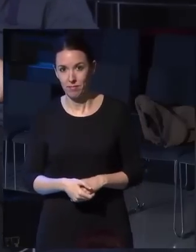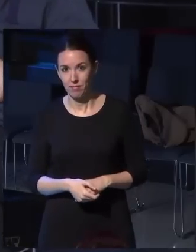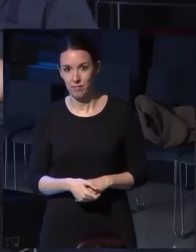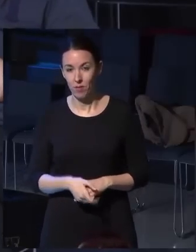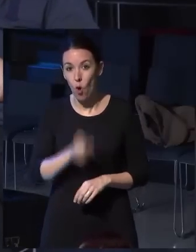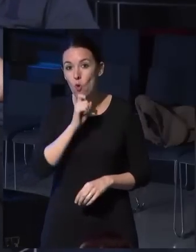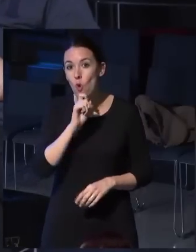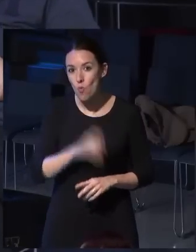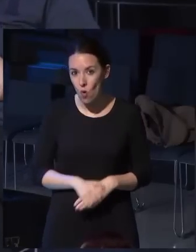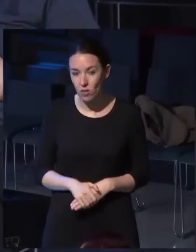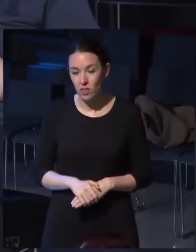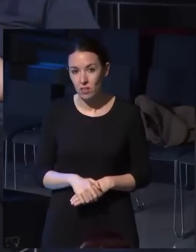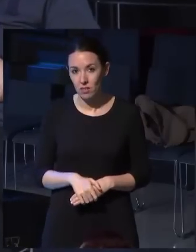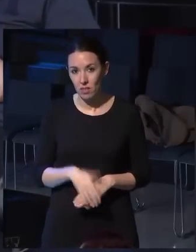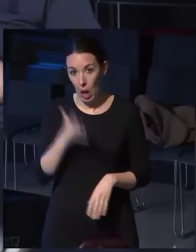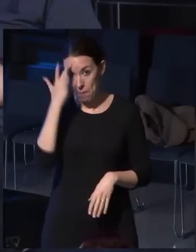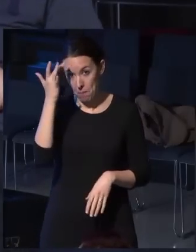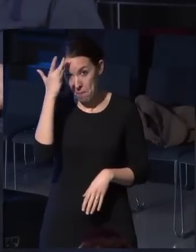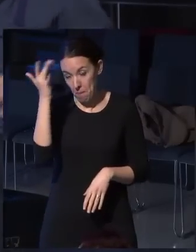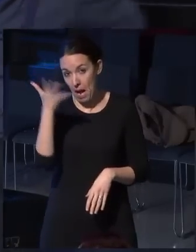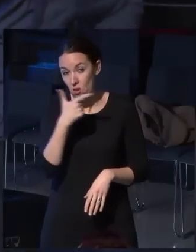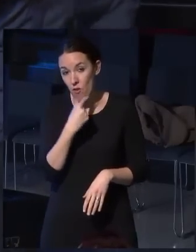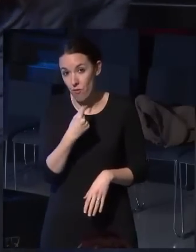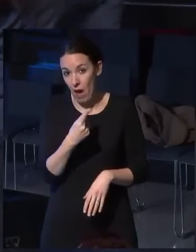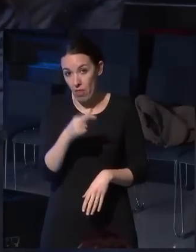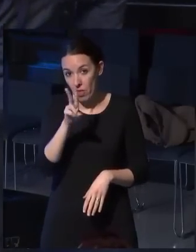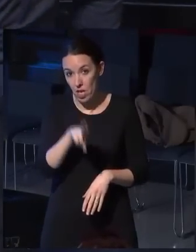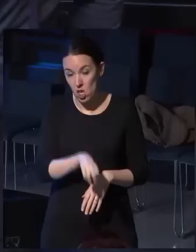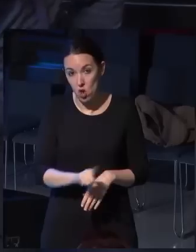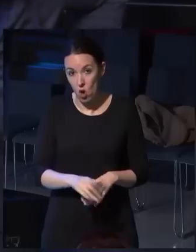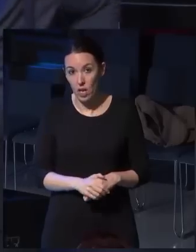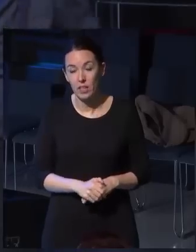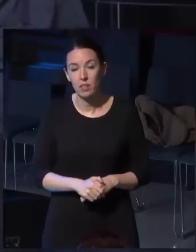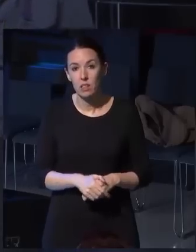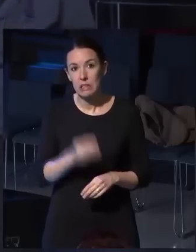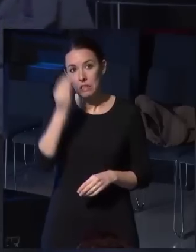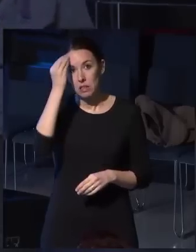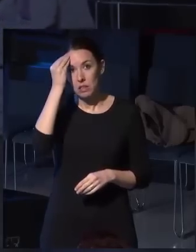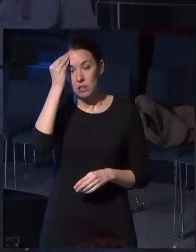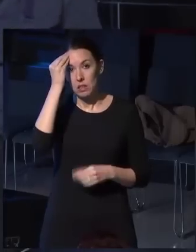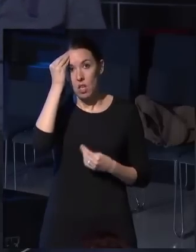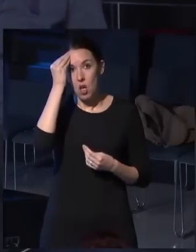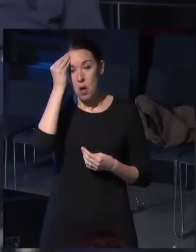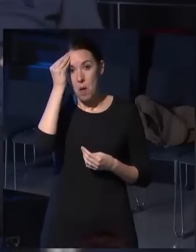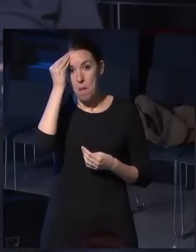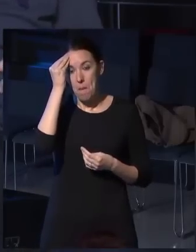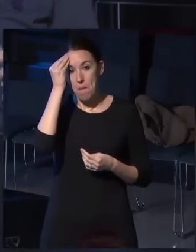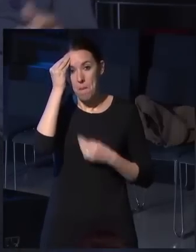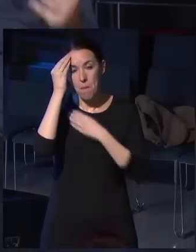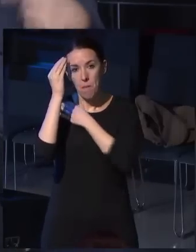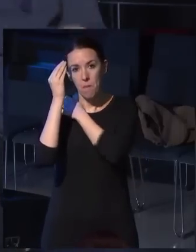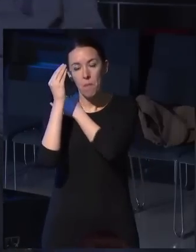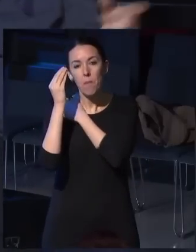que no debe ser fácil. Yo creo que la mayoría de las veces, a veces